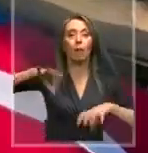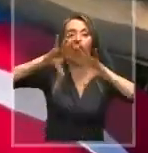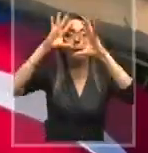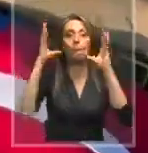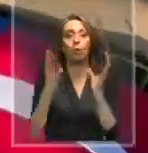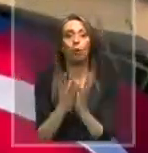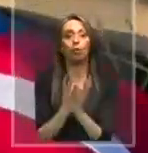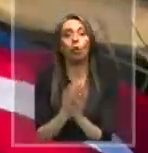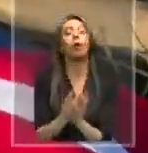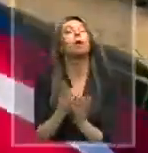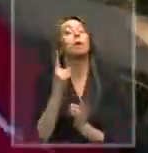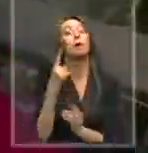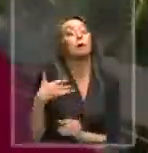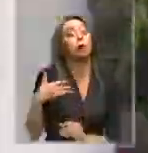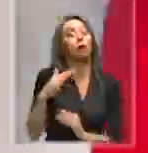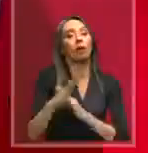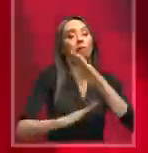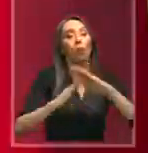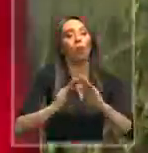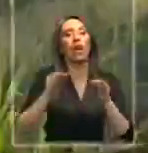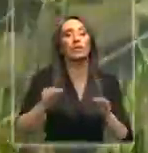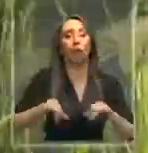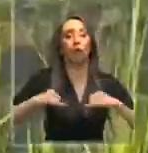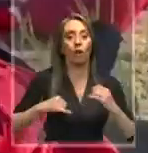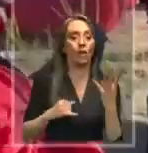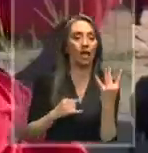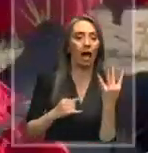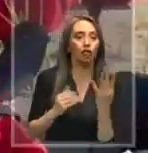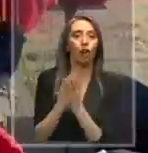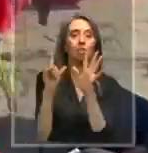por garantizar la seguridad de los jóvenes de entre 14